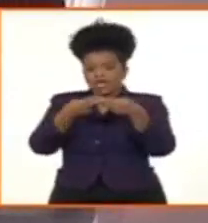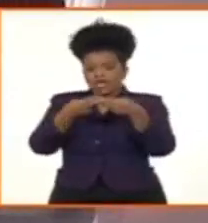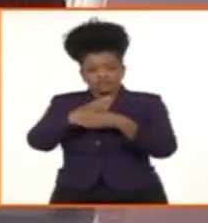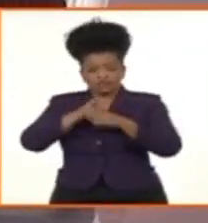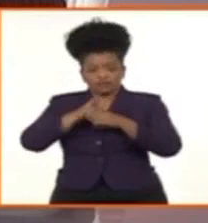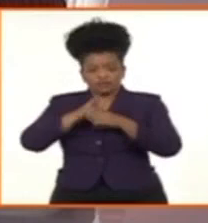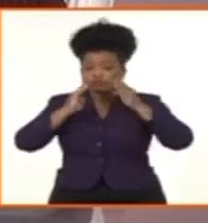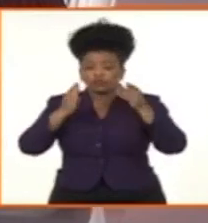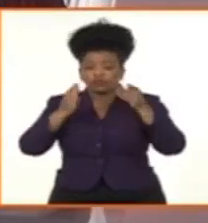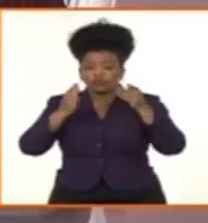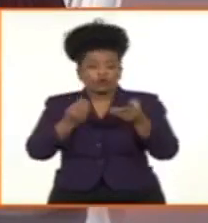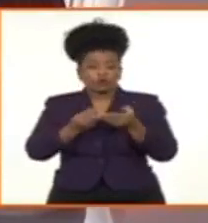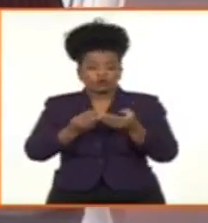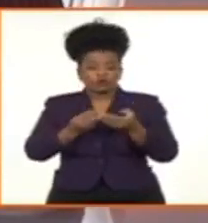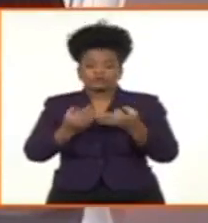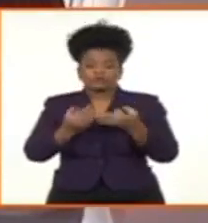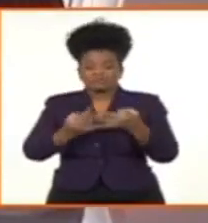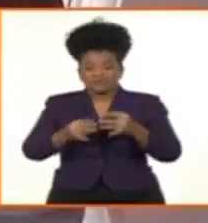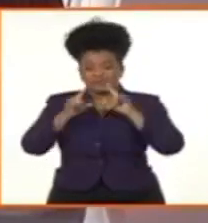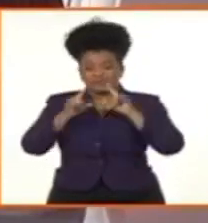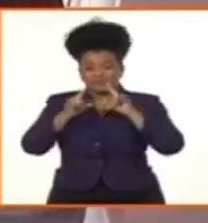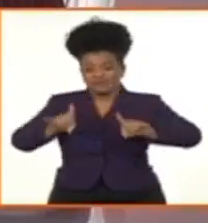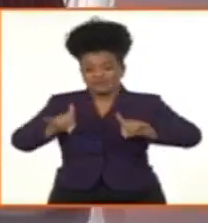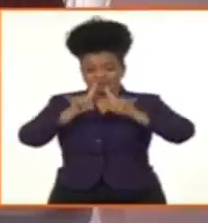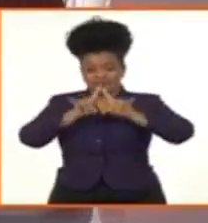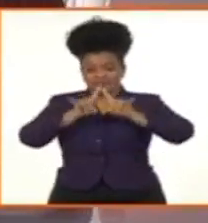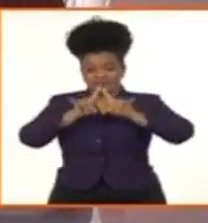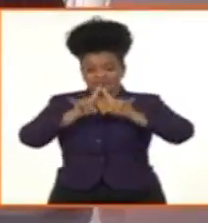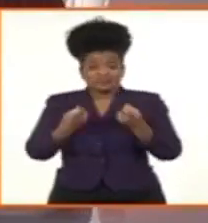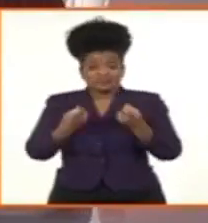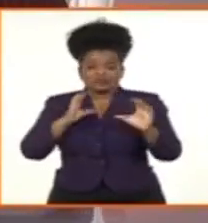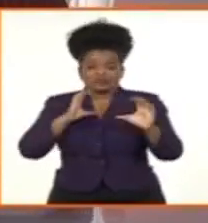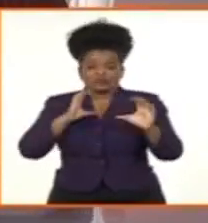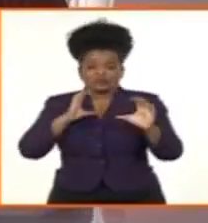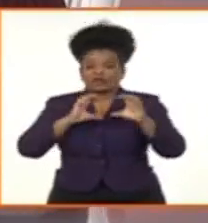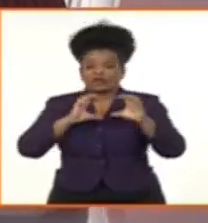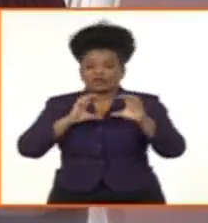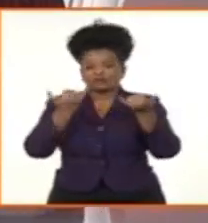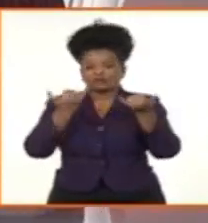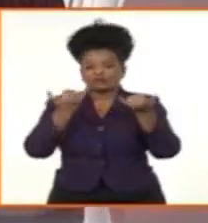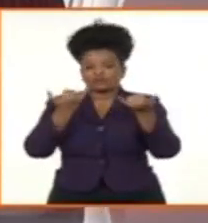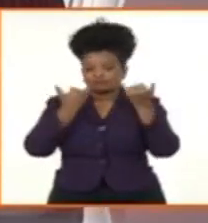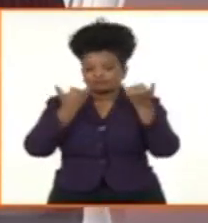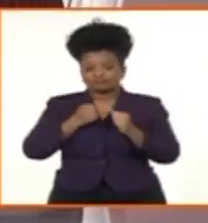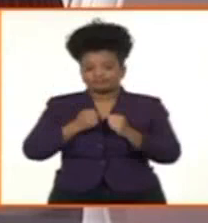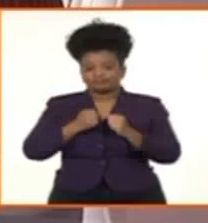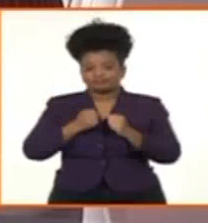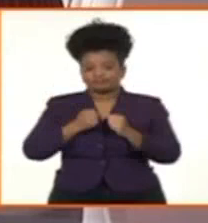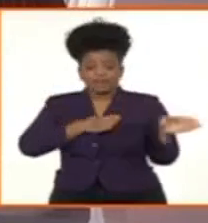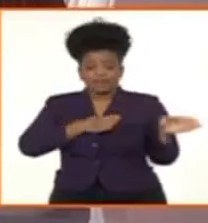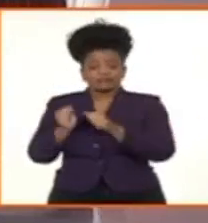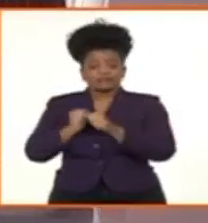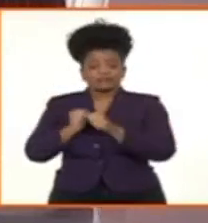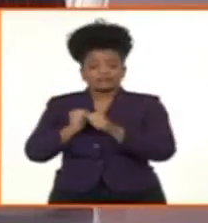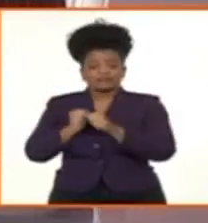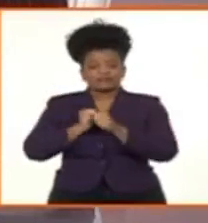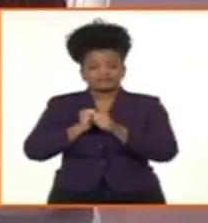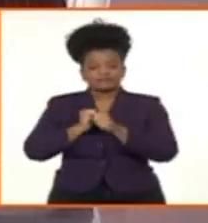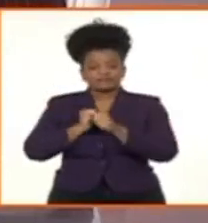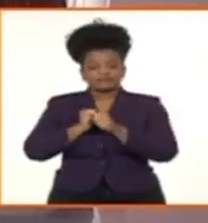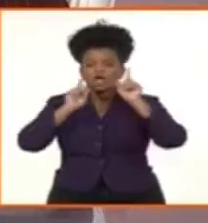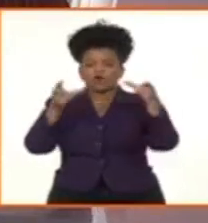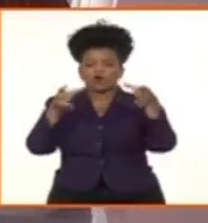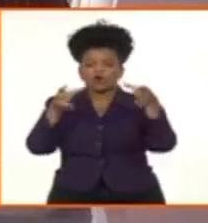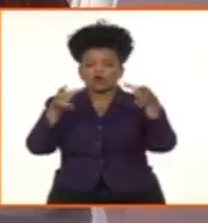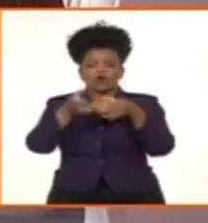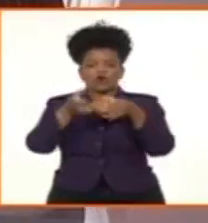de todos los servicios que la universidad y ellos demandaban para su educación. No podemos dejar de hablar de la videoconferencia. La videoconferencia fue